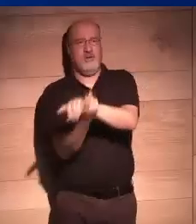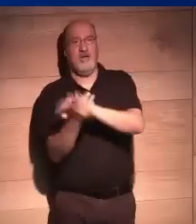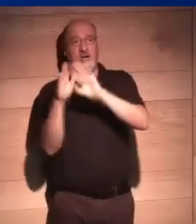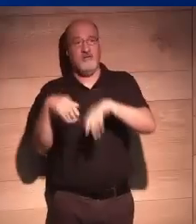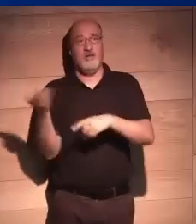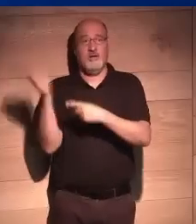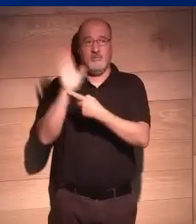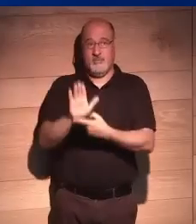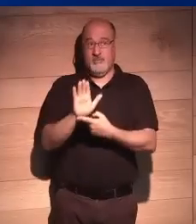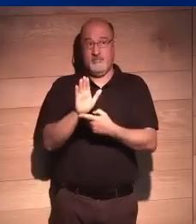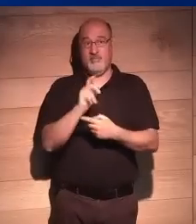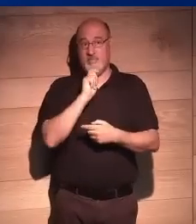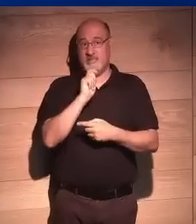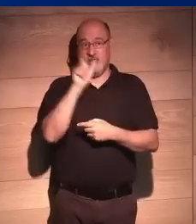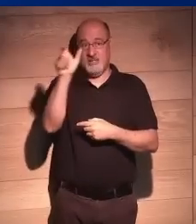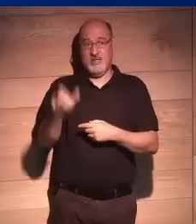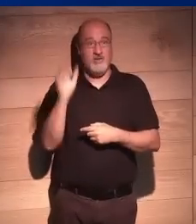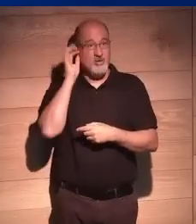ser que la presentadora busque novio. Entonces,